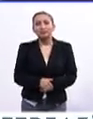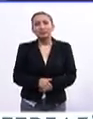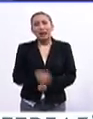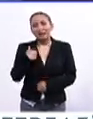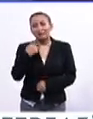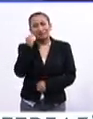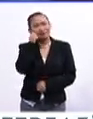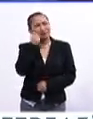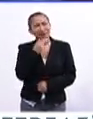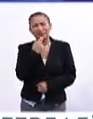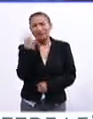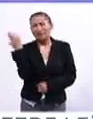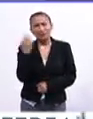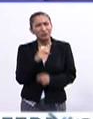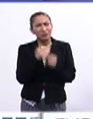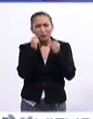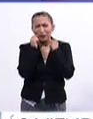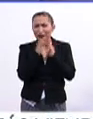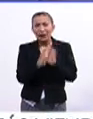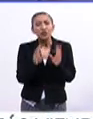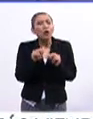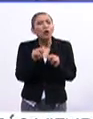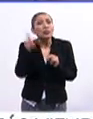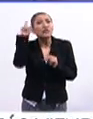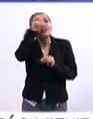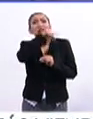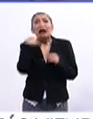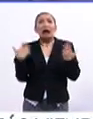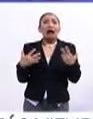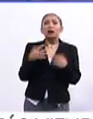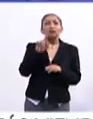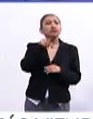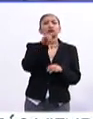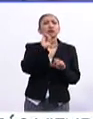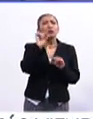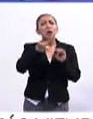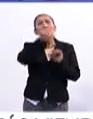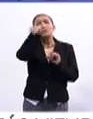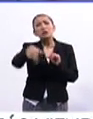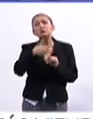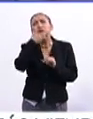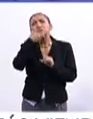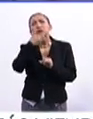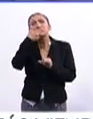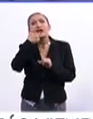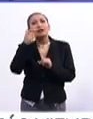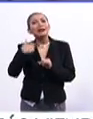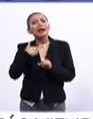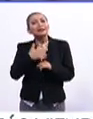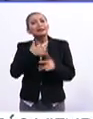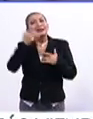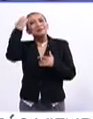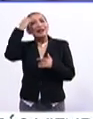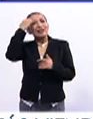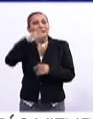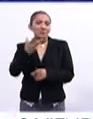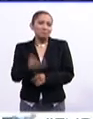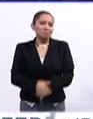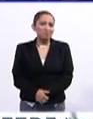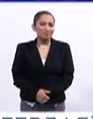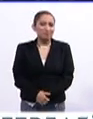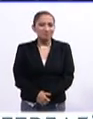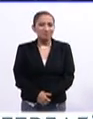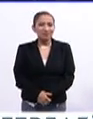que arriesgarnos, no es nada difícil porque te acostumbras y sobre todo te quedan las experiencias.